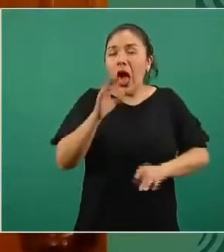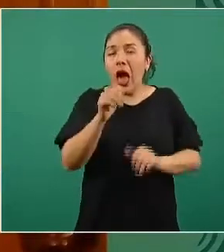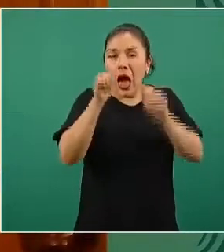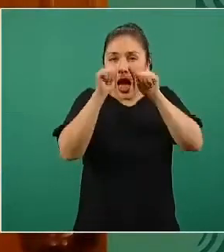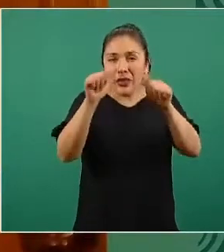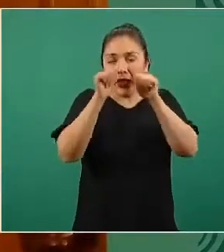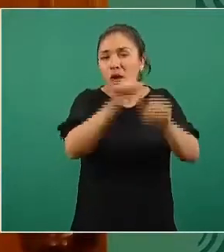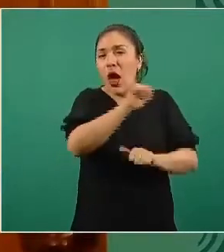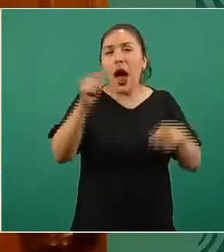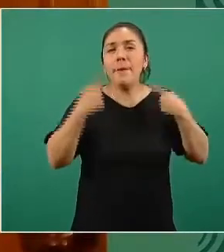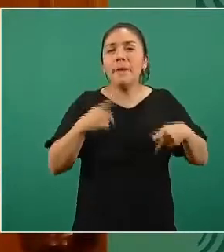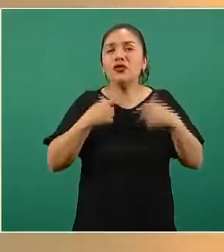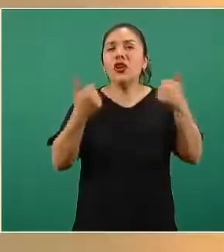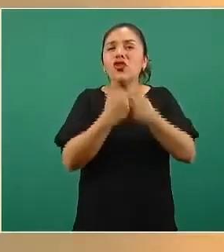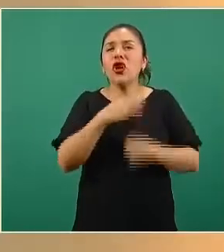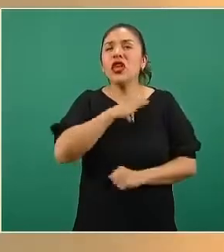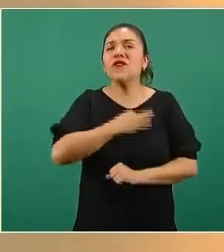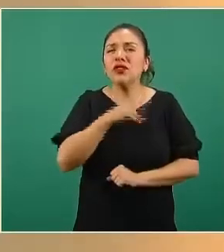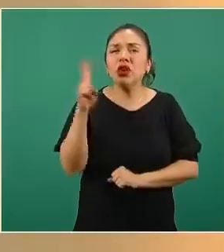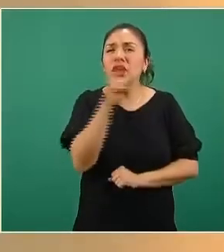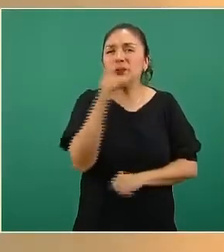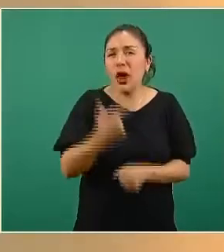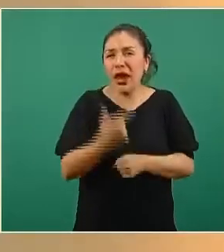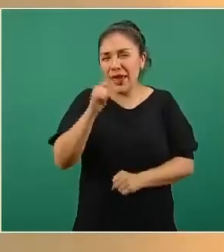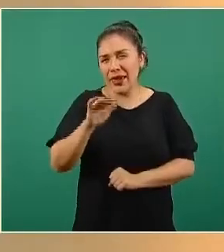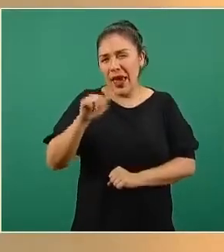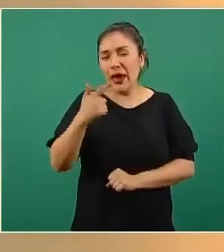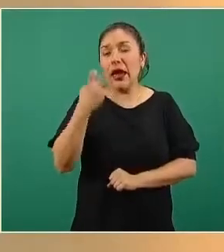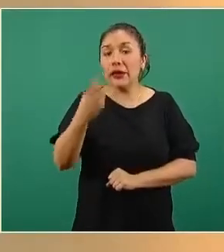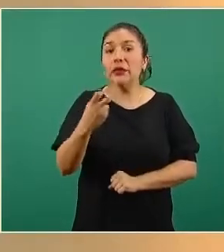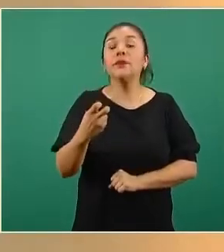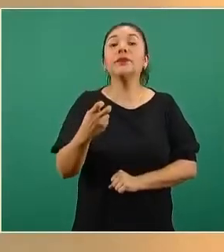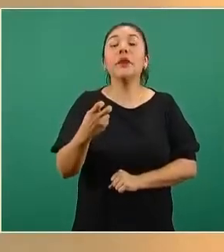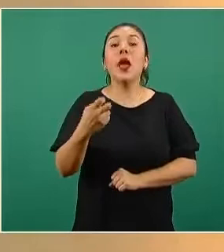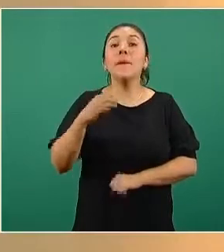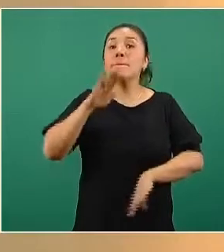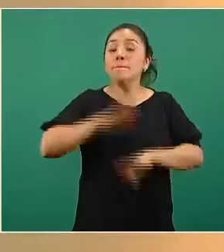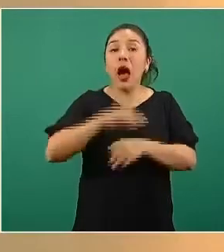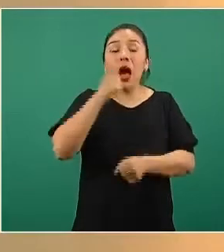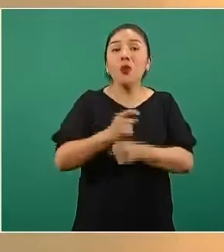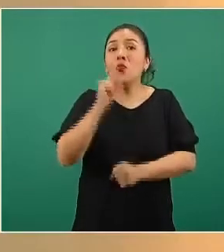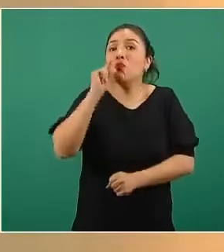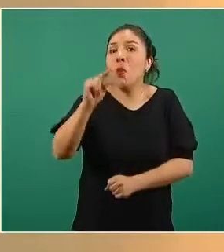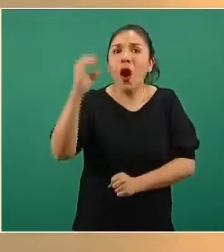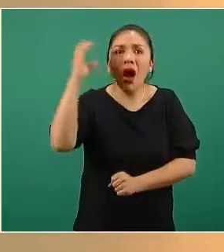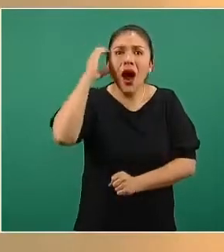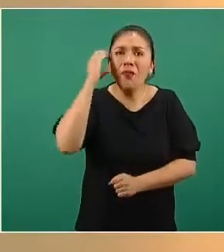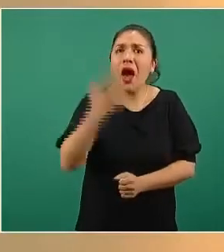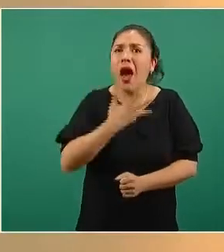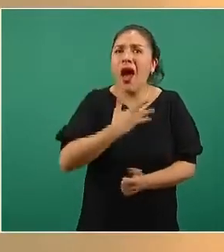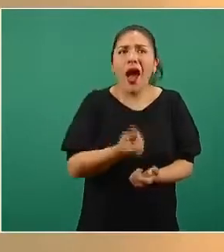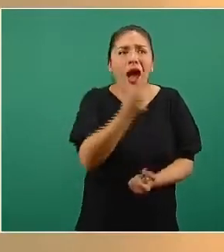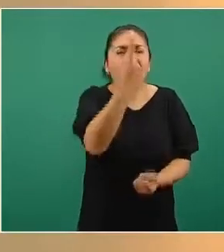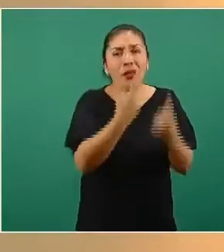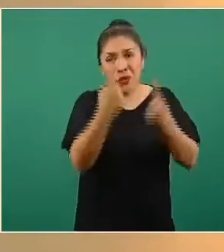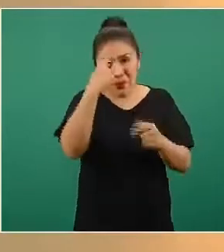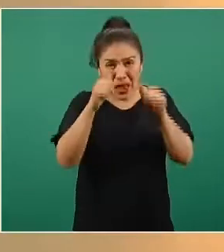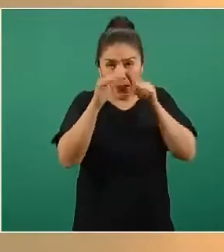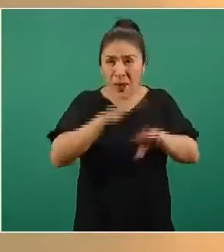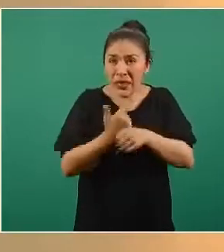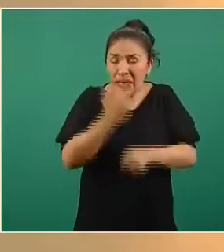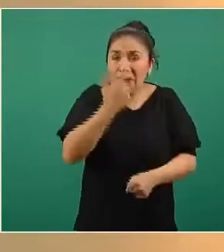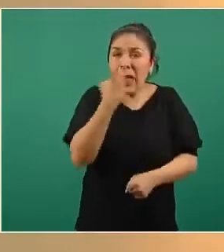infección respiratoria aguda grave y particularmente con las camas, pocas camas que había en unidades de terapia intensiva,